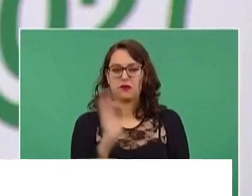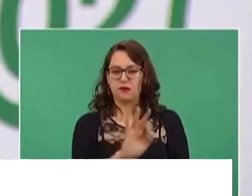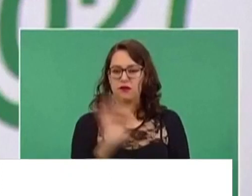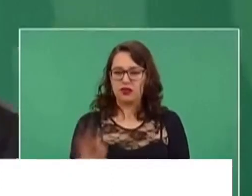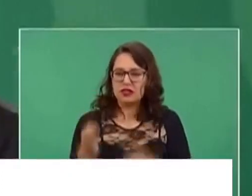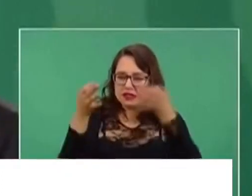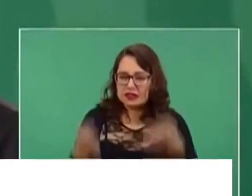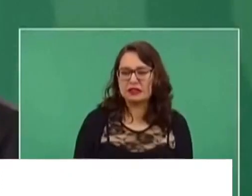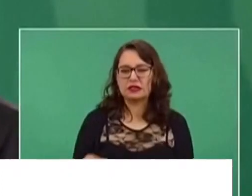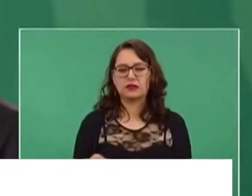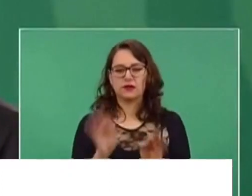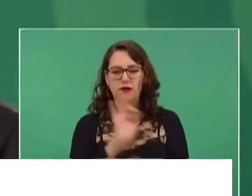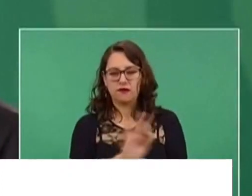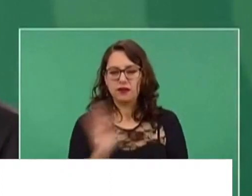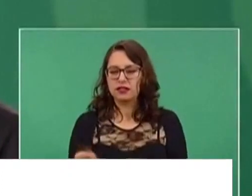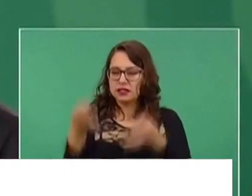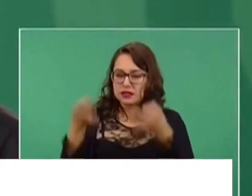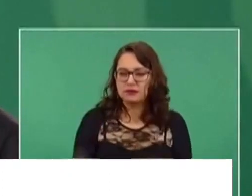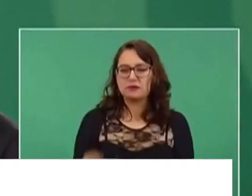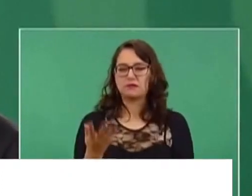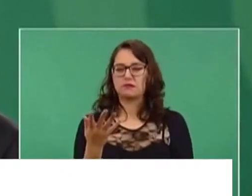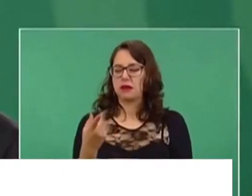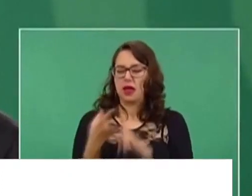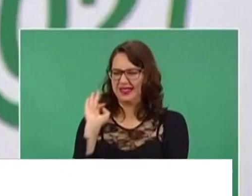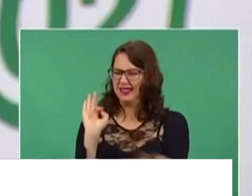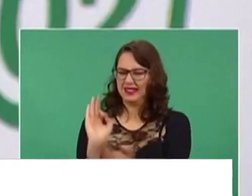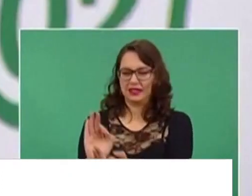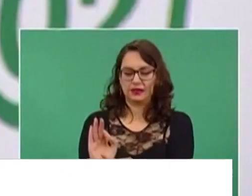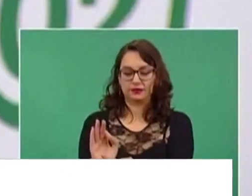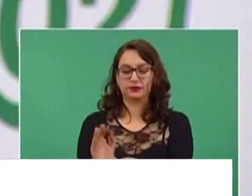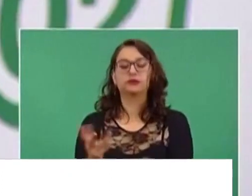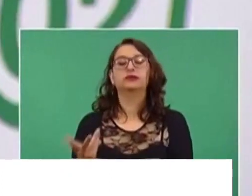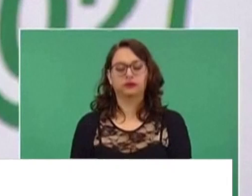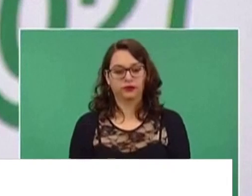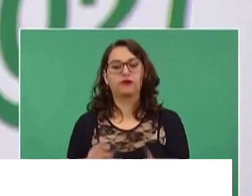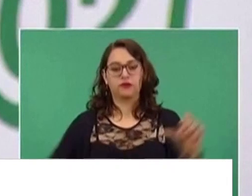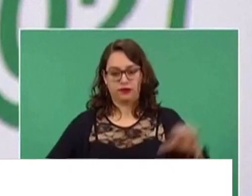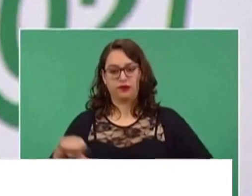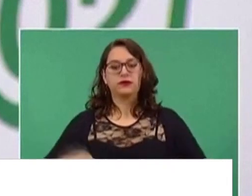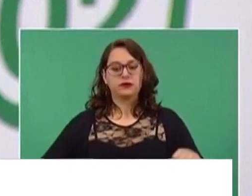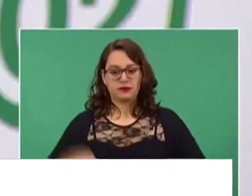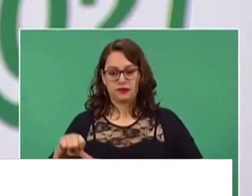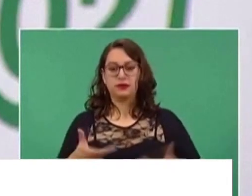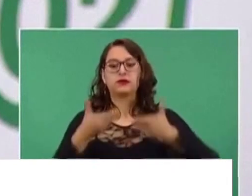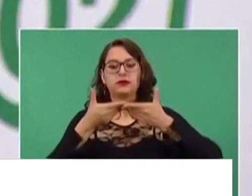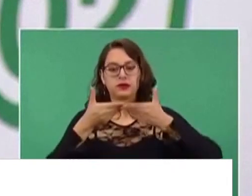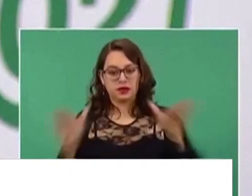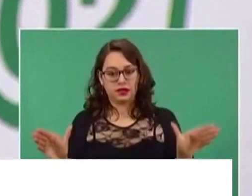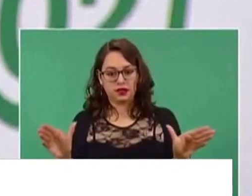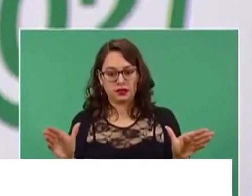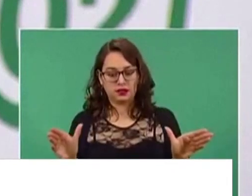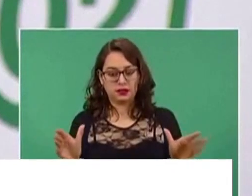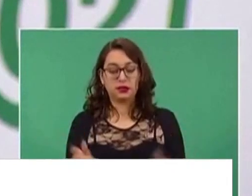daremos a conocer en cuanto la conozcamos iniciando noviembre se van a reanudar las actividades quiere decir esto